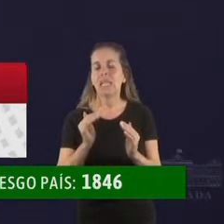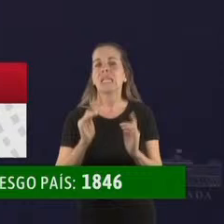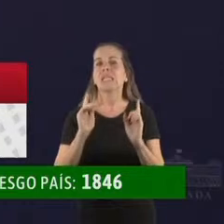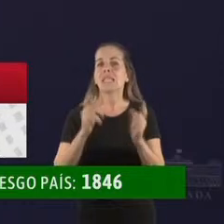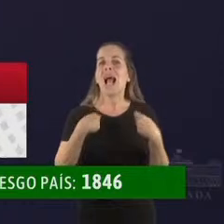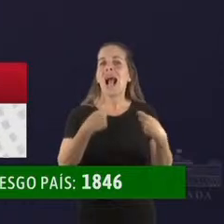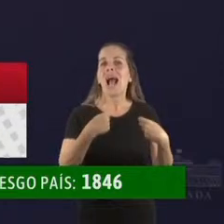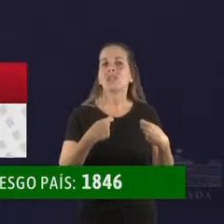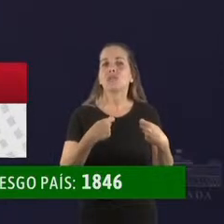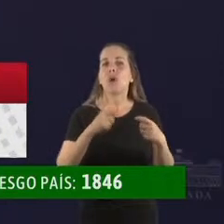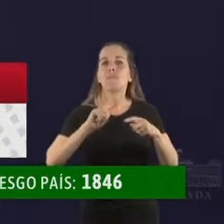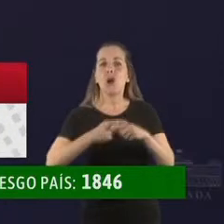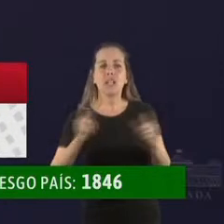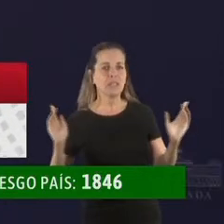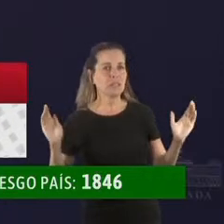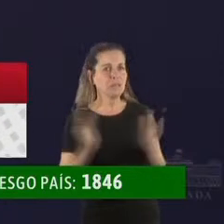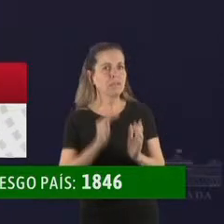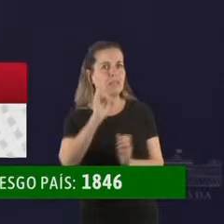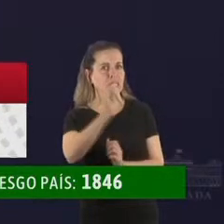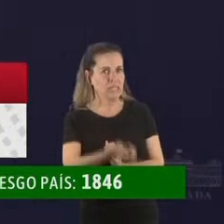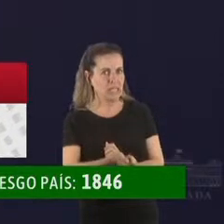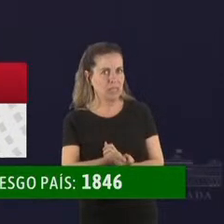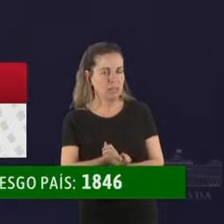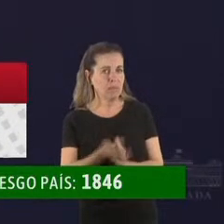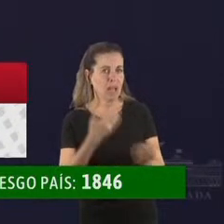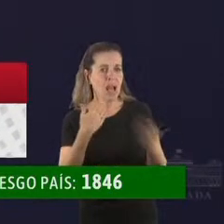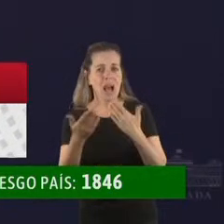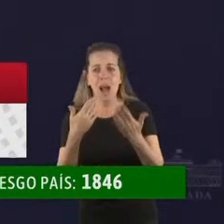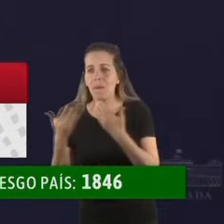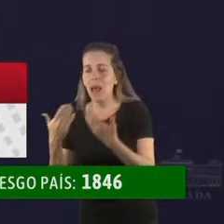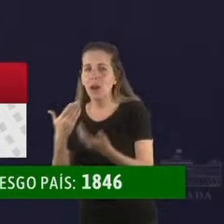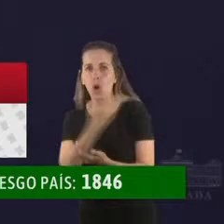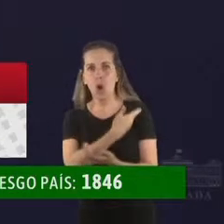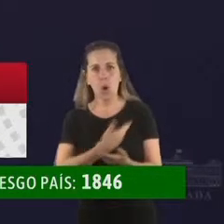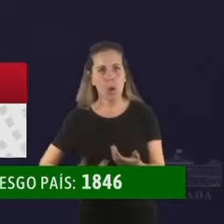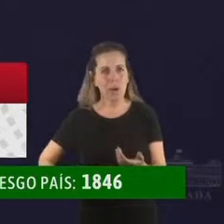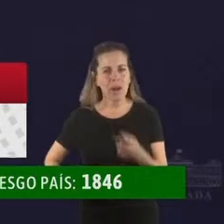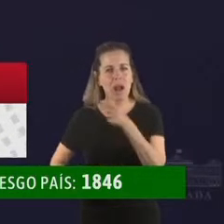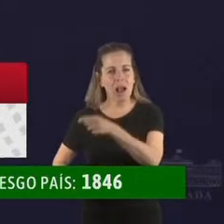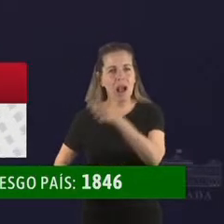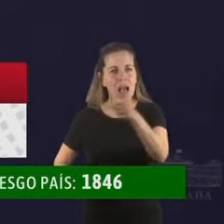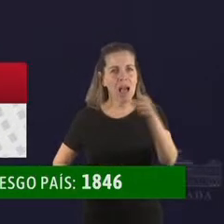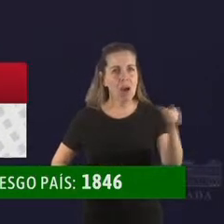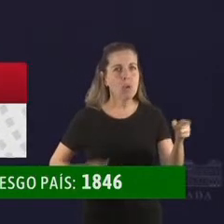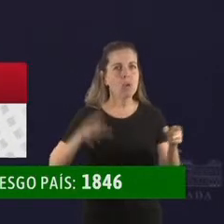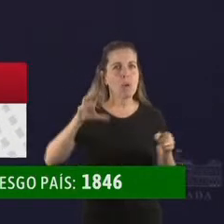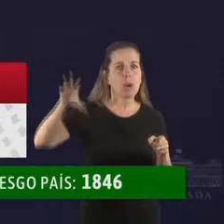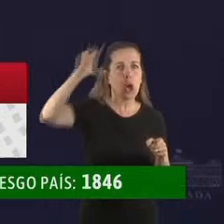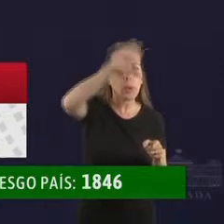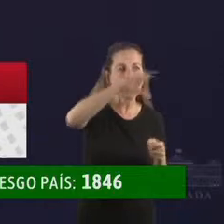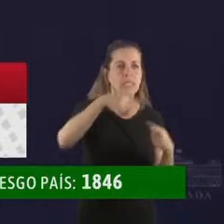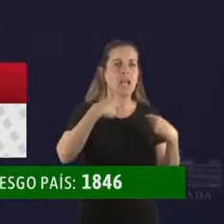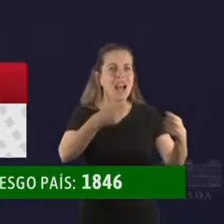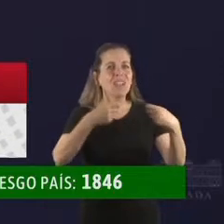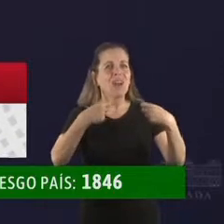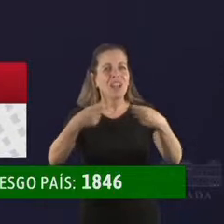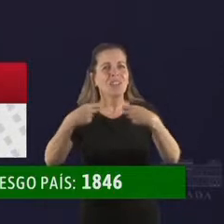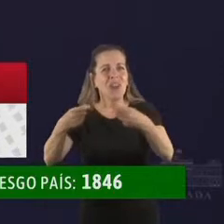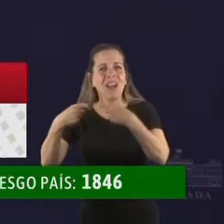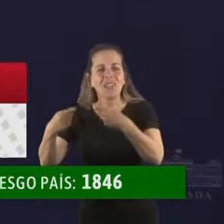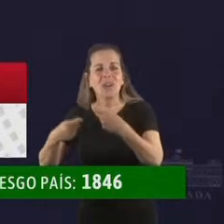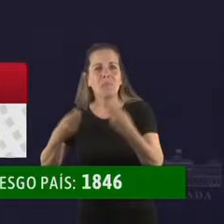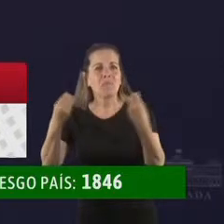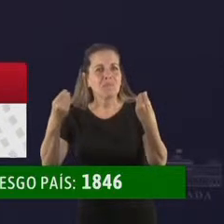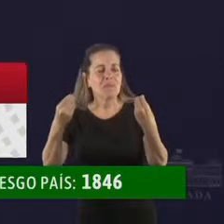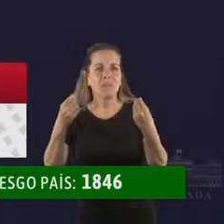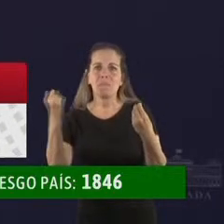invitando por supuesto a los gobernadores a terminar con gastos superfluos y privilegios que no hacen más que el beneficio de unos